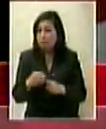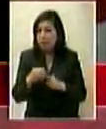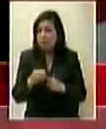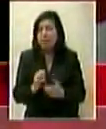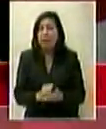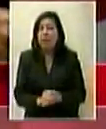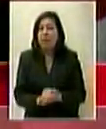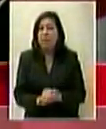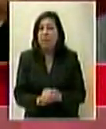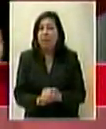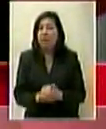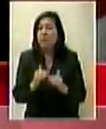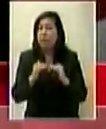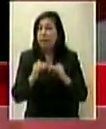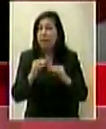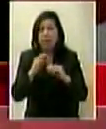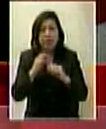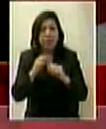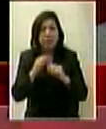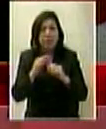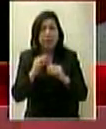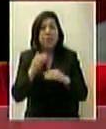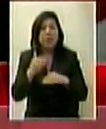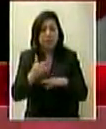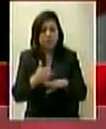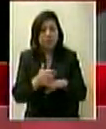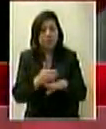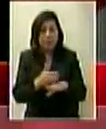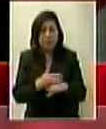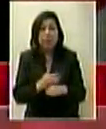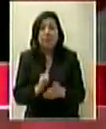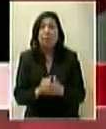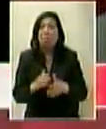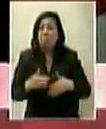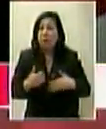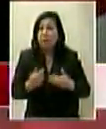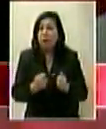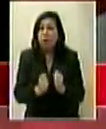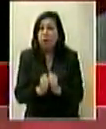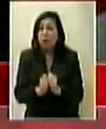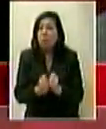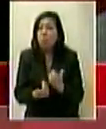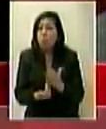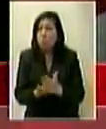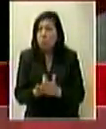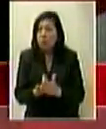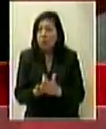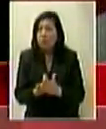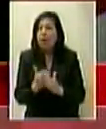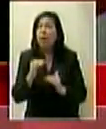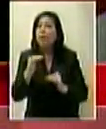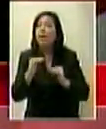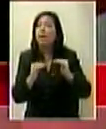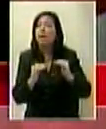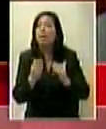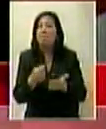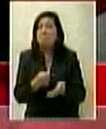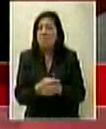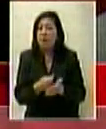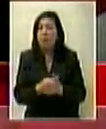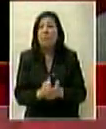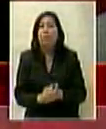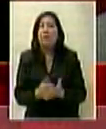especialidades, en las líneas de investigación que desarrolla IMARPE, puedan contar con una nueva escala